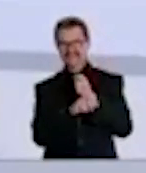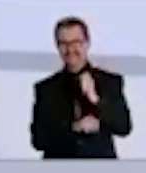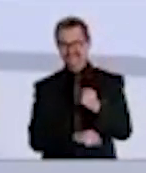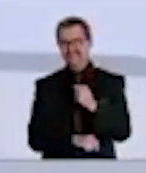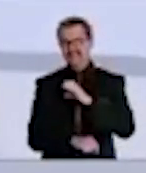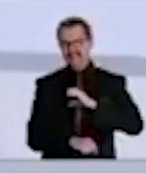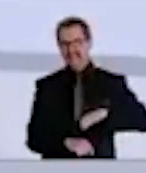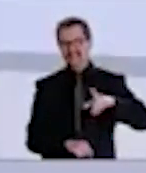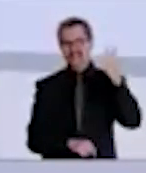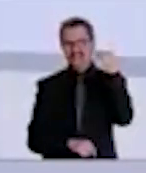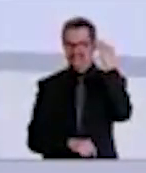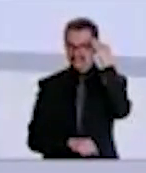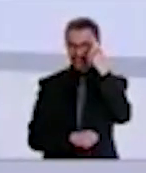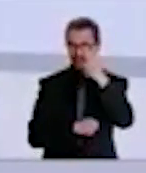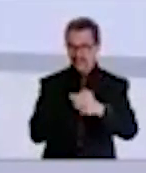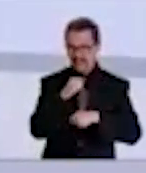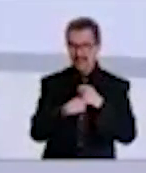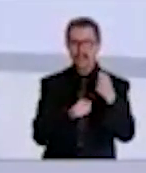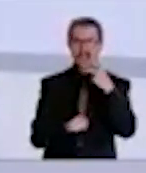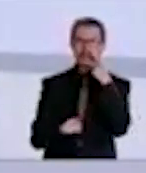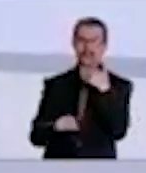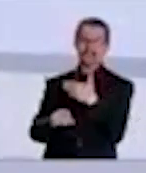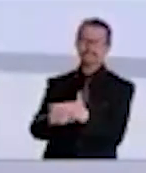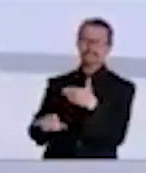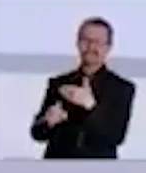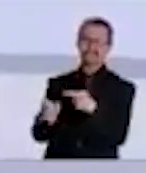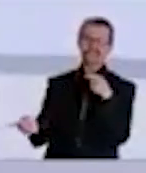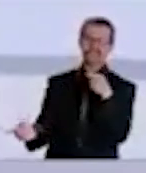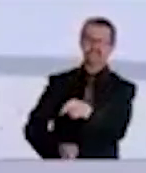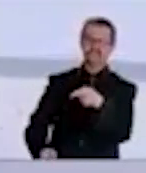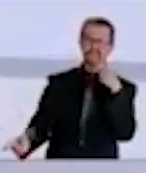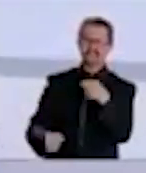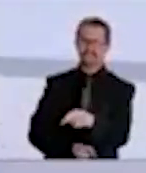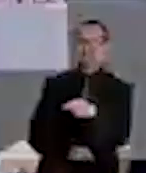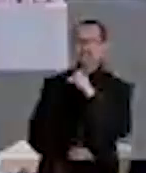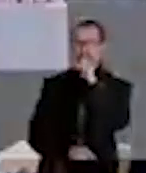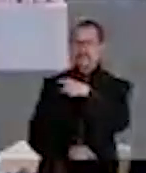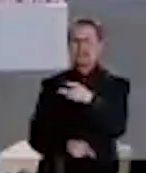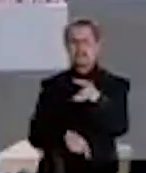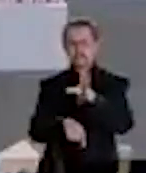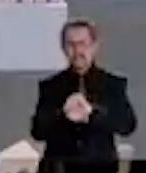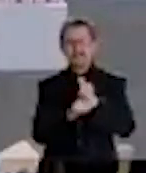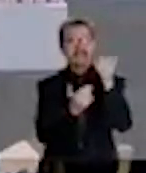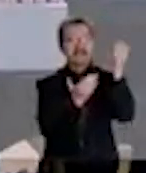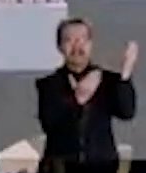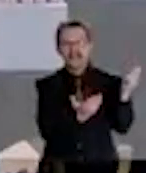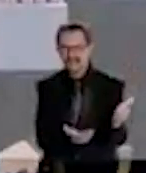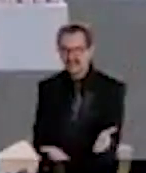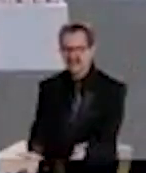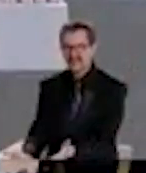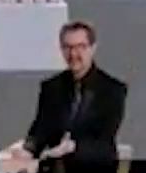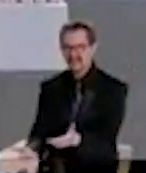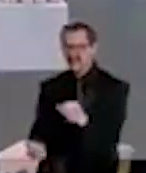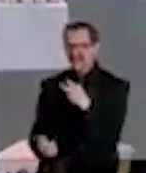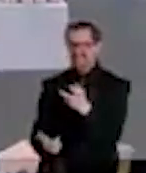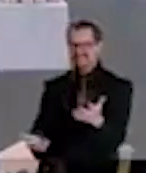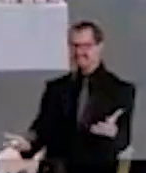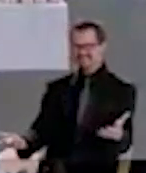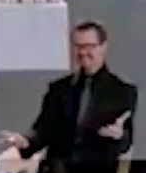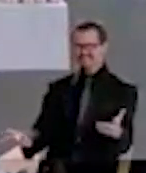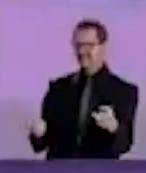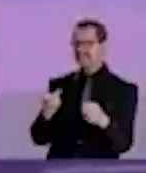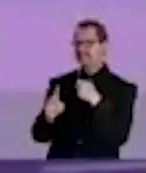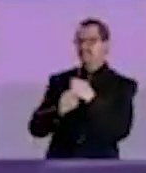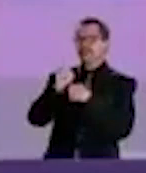eso no es lo que se merece en nuestra comunidad en eeuu se necesita primera réplica candidato necesita segunda